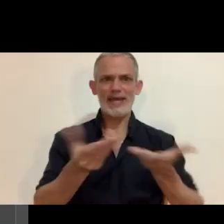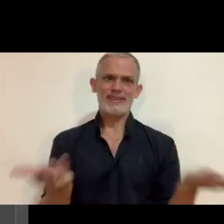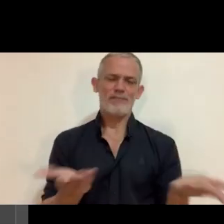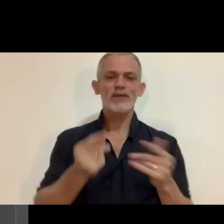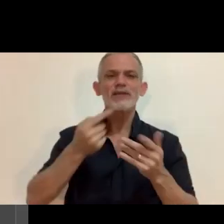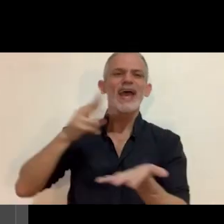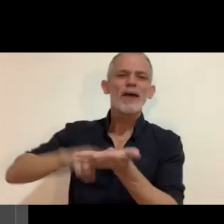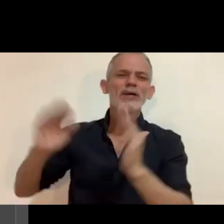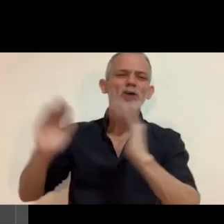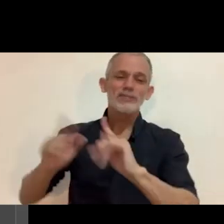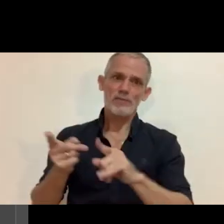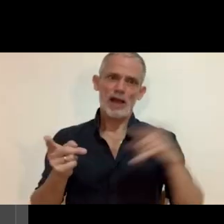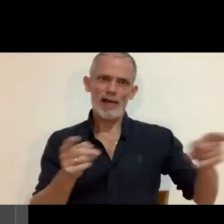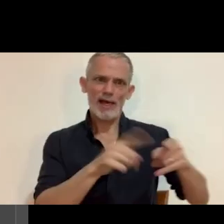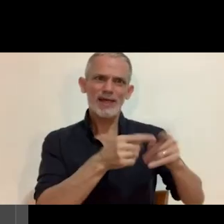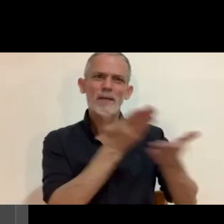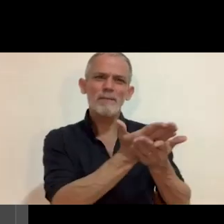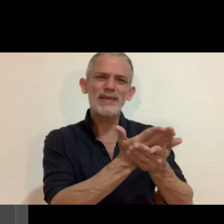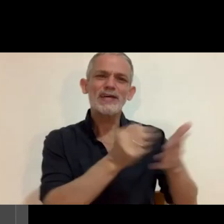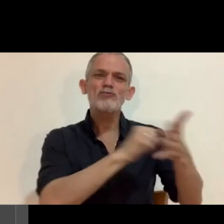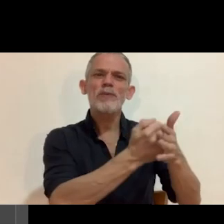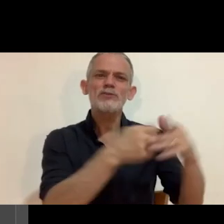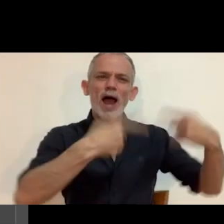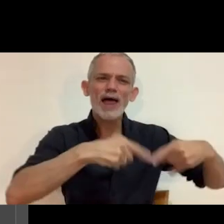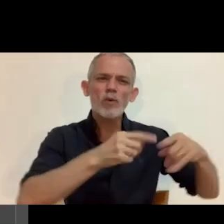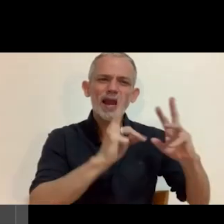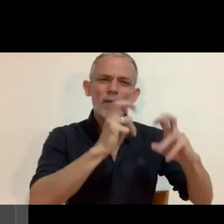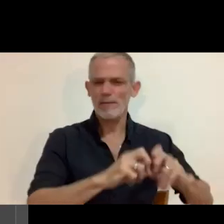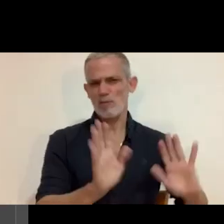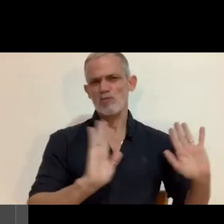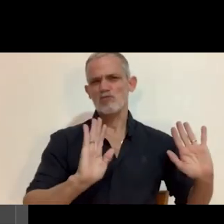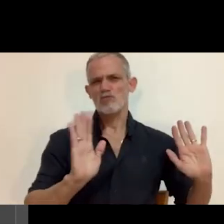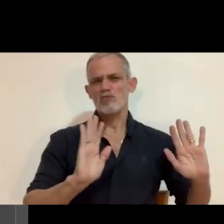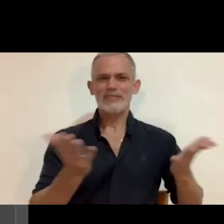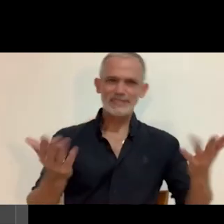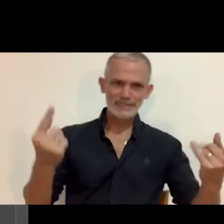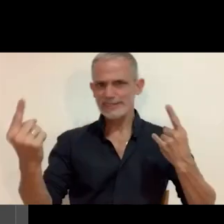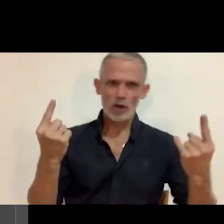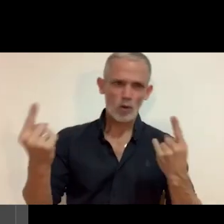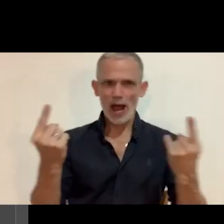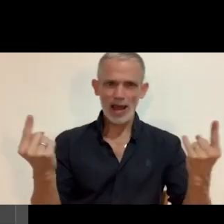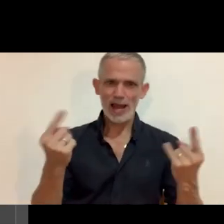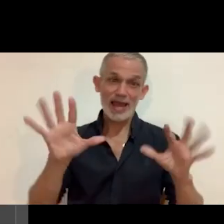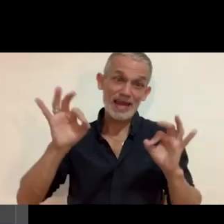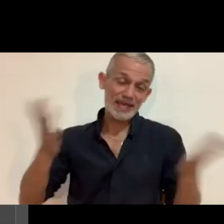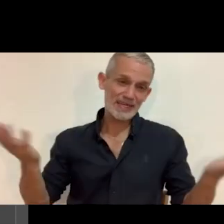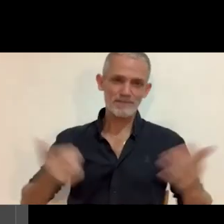evasión simple, pero no podía solicitar la suspensión del proceso a prueba, ¿sí? Entonces esto es importante. Bueno,